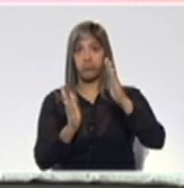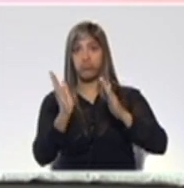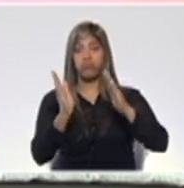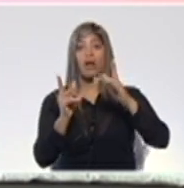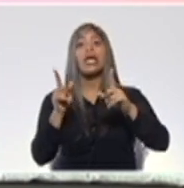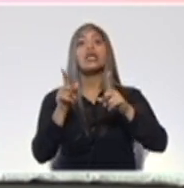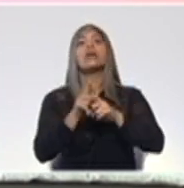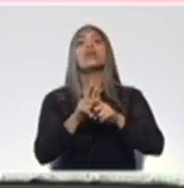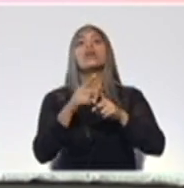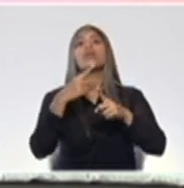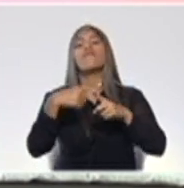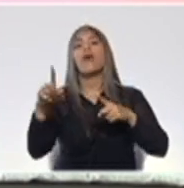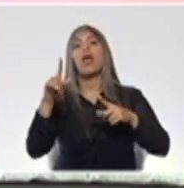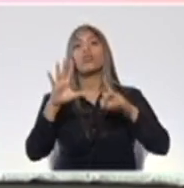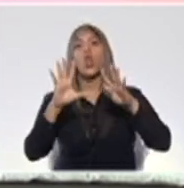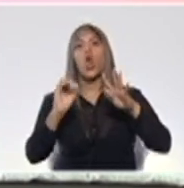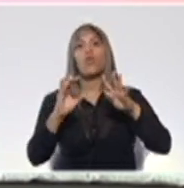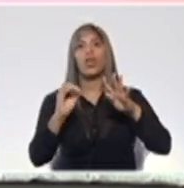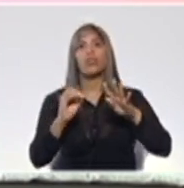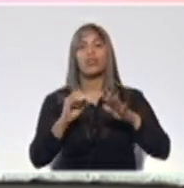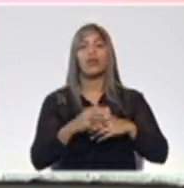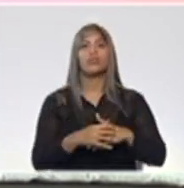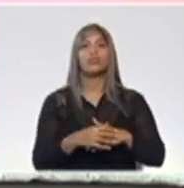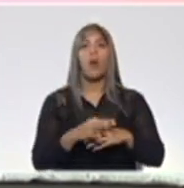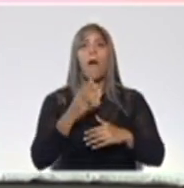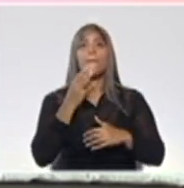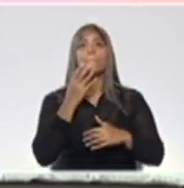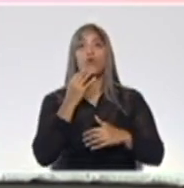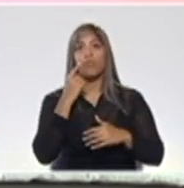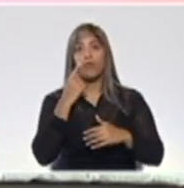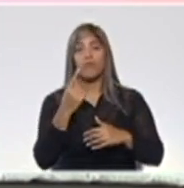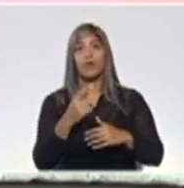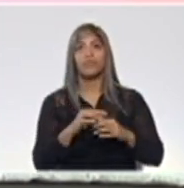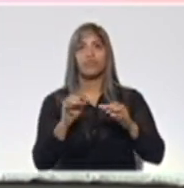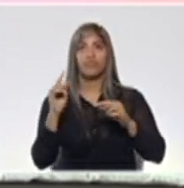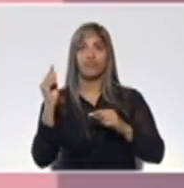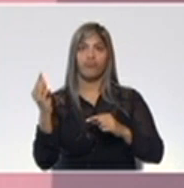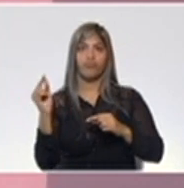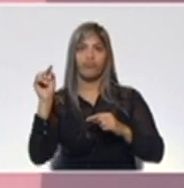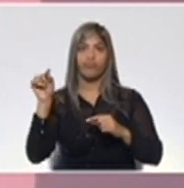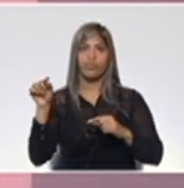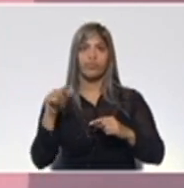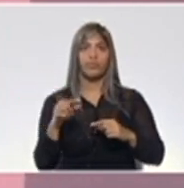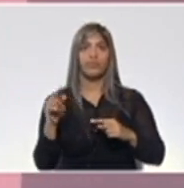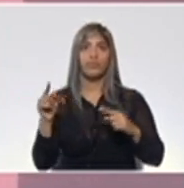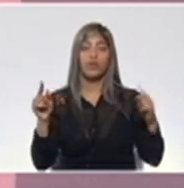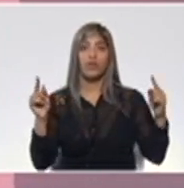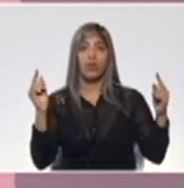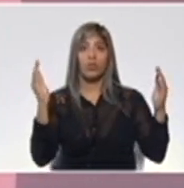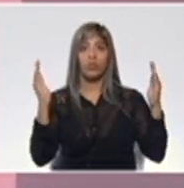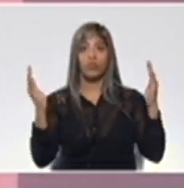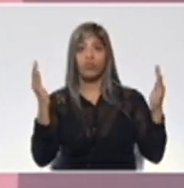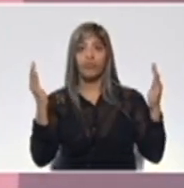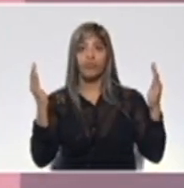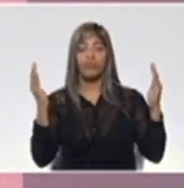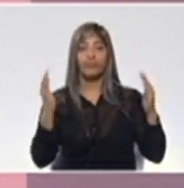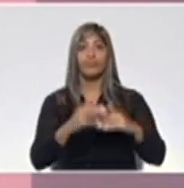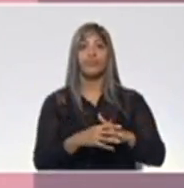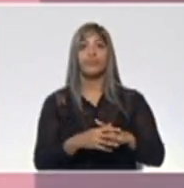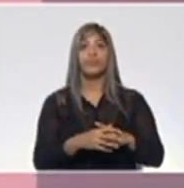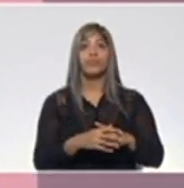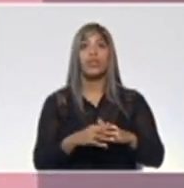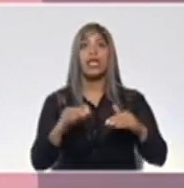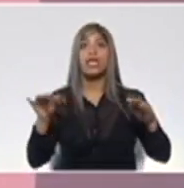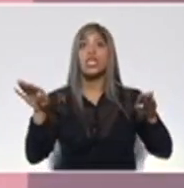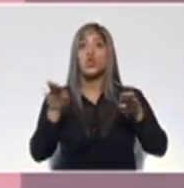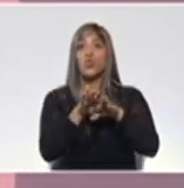90 grados. Si notamos acá, este ángulo y este ángulo que está acá